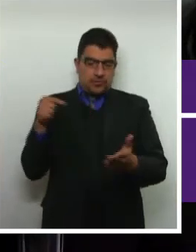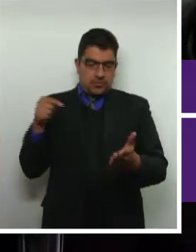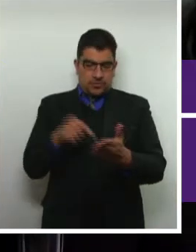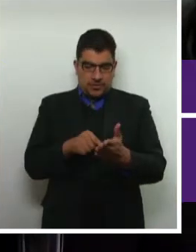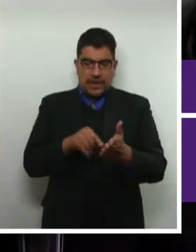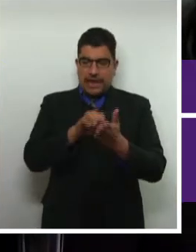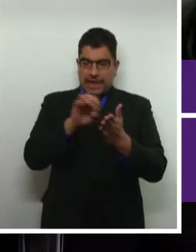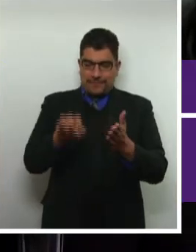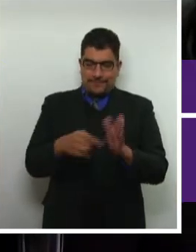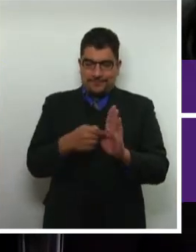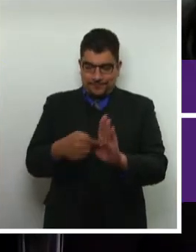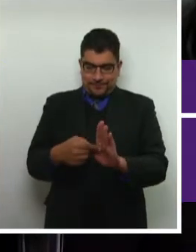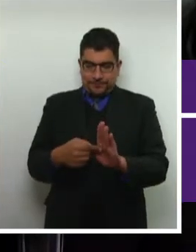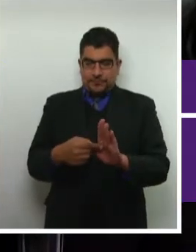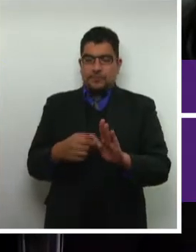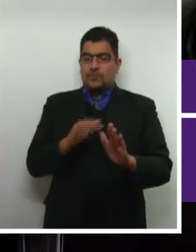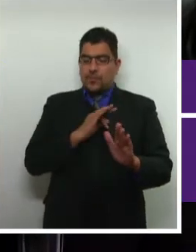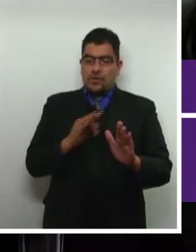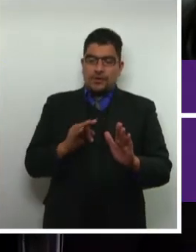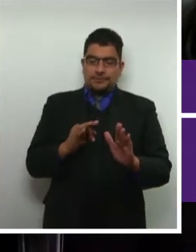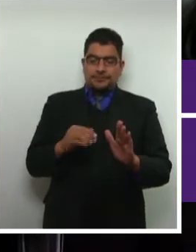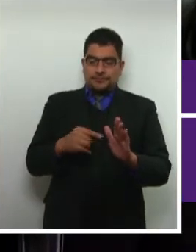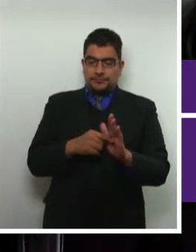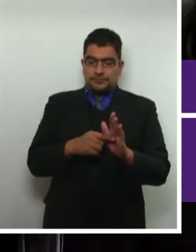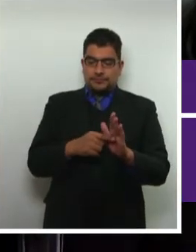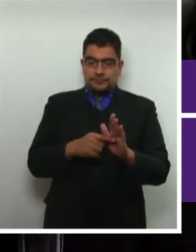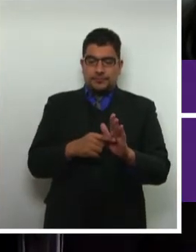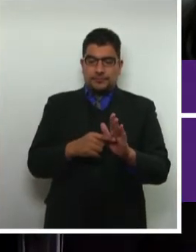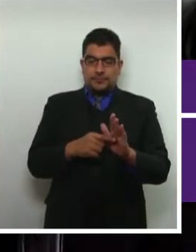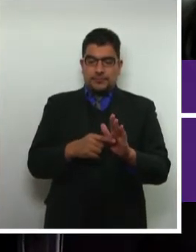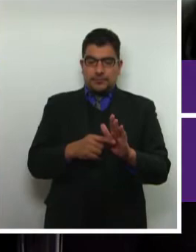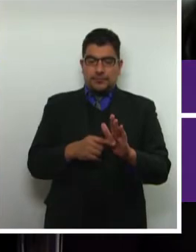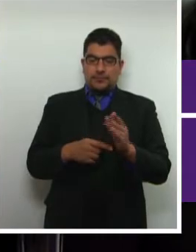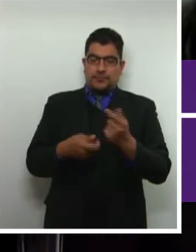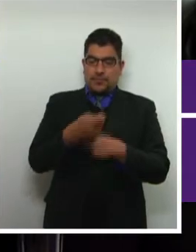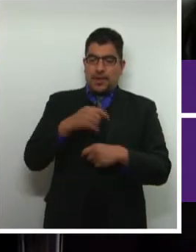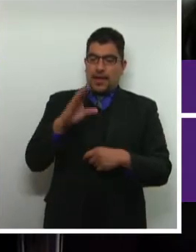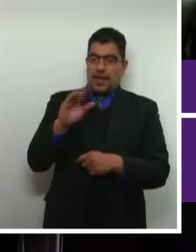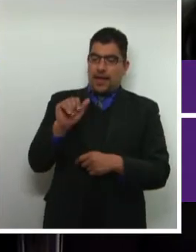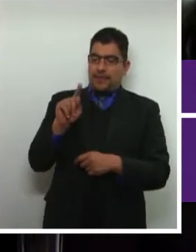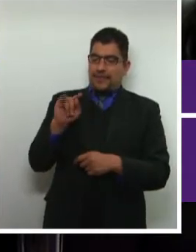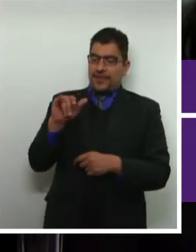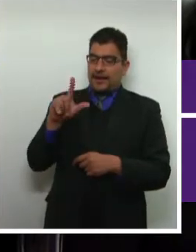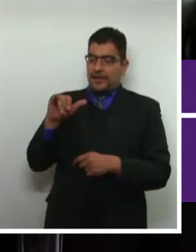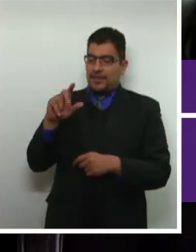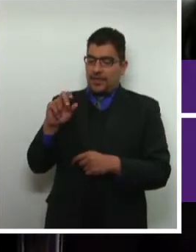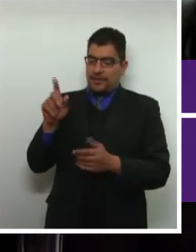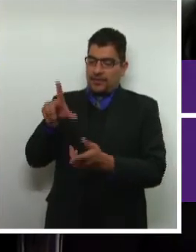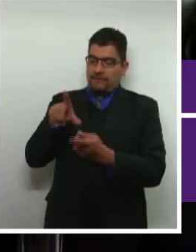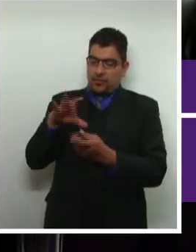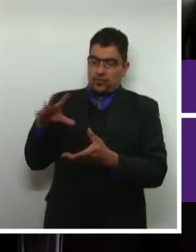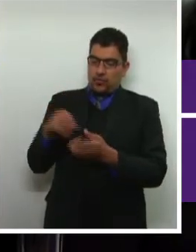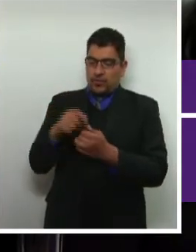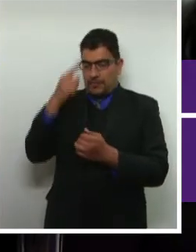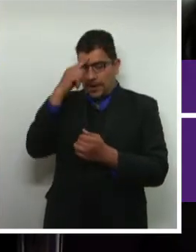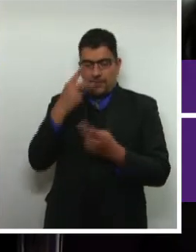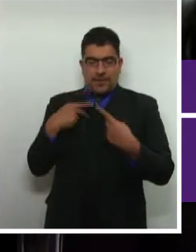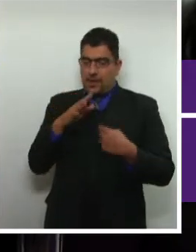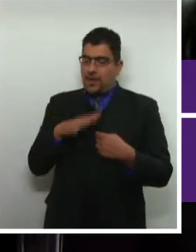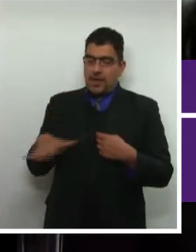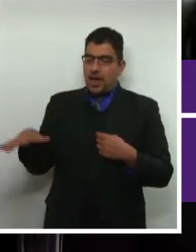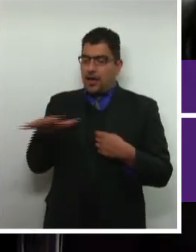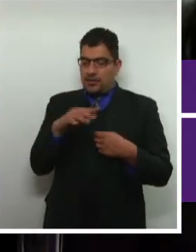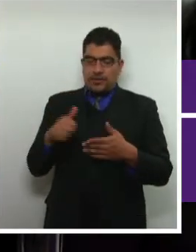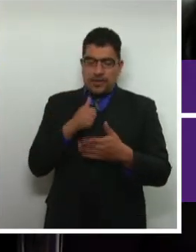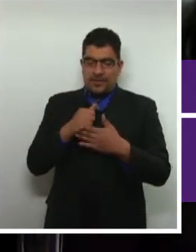señala la posibilidad del fondo de capitalidad, que es un derecho de los habitantes de esta